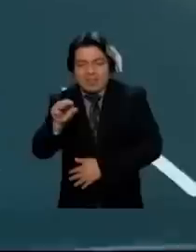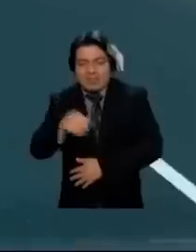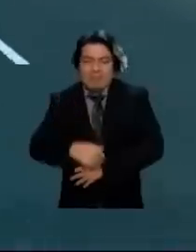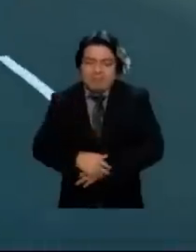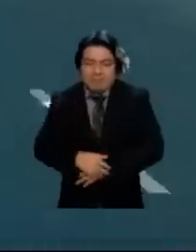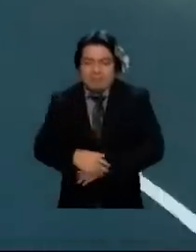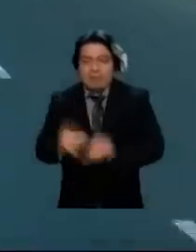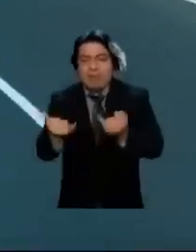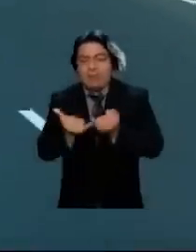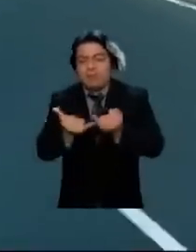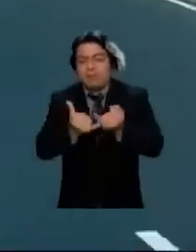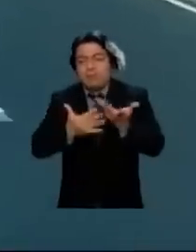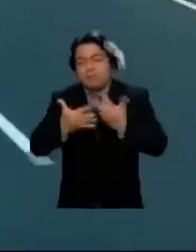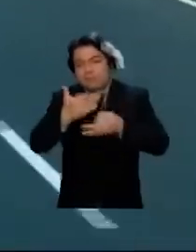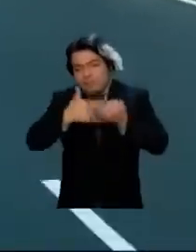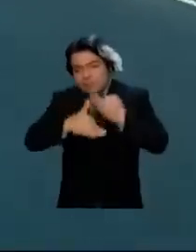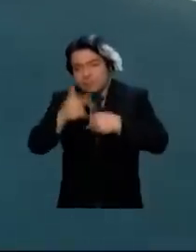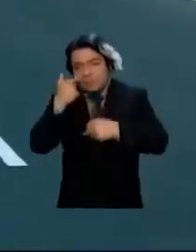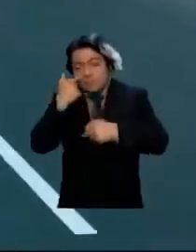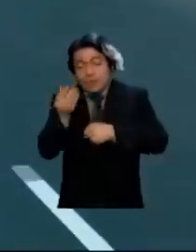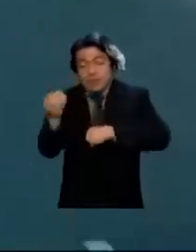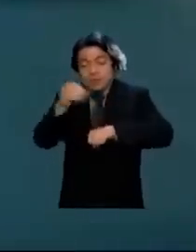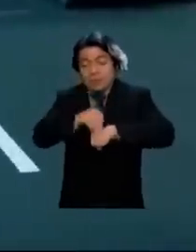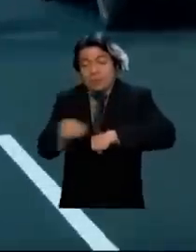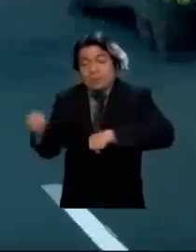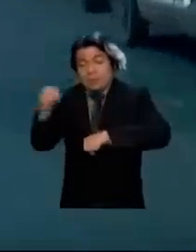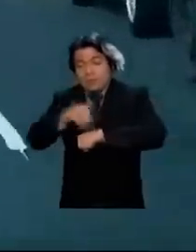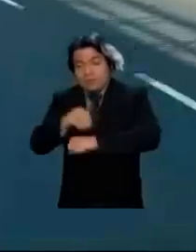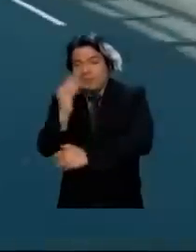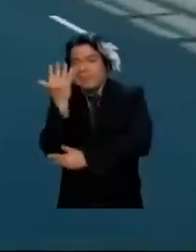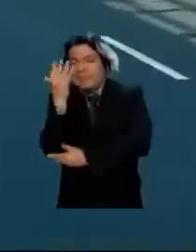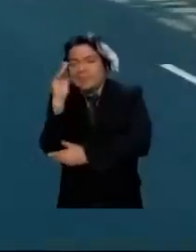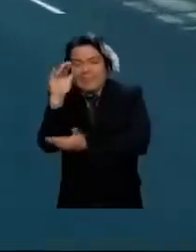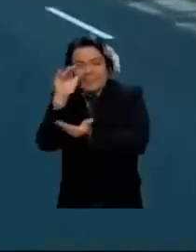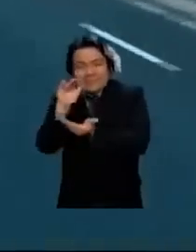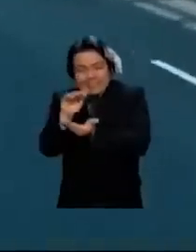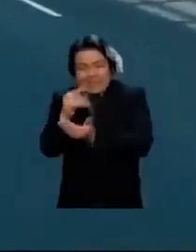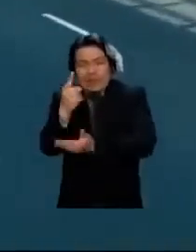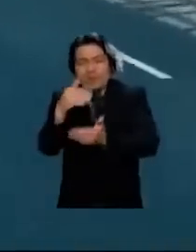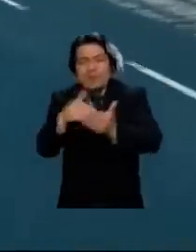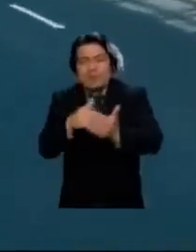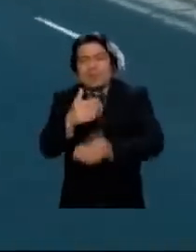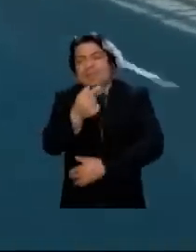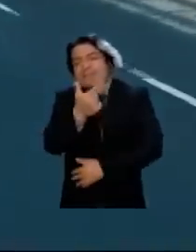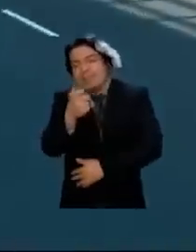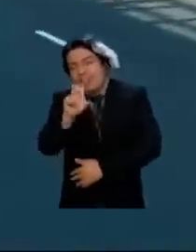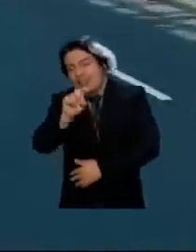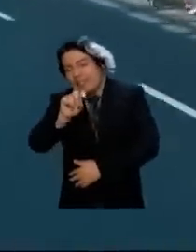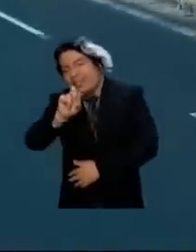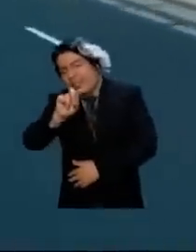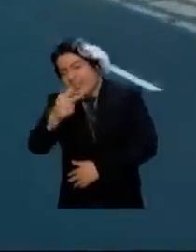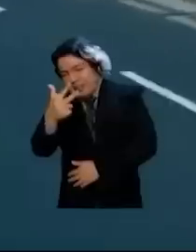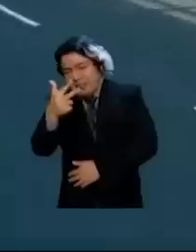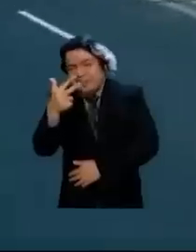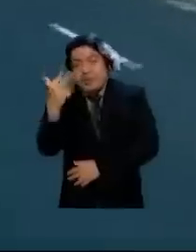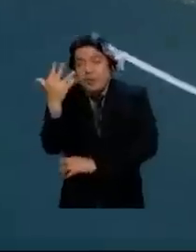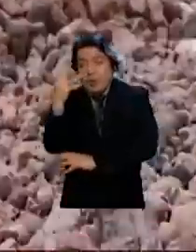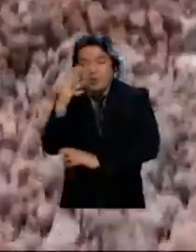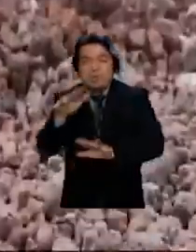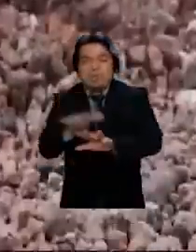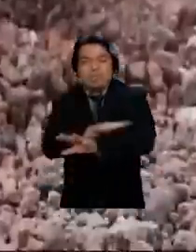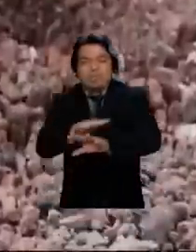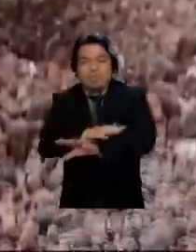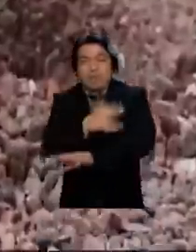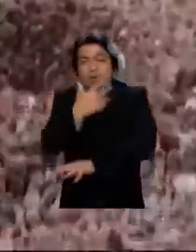repavimentación, se plantaron 7 mil arbustos, 1.738 árboles, se cambiaron